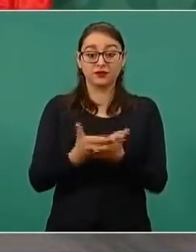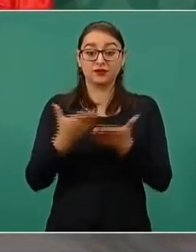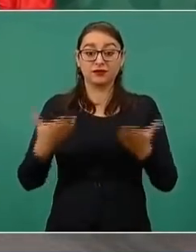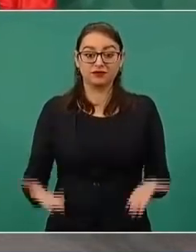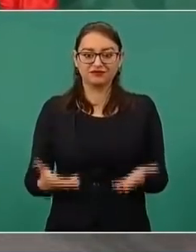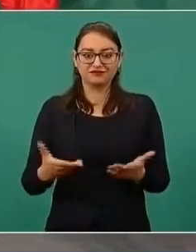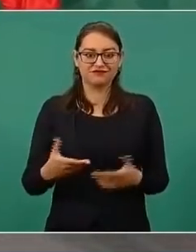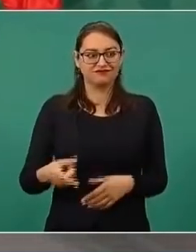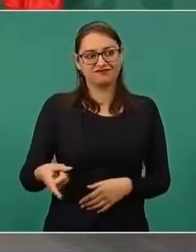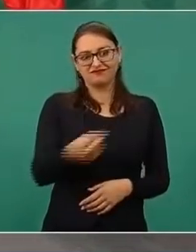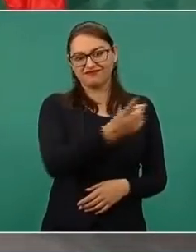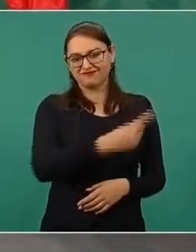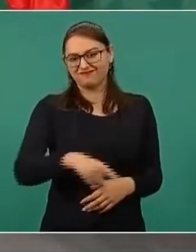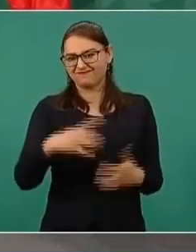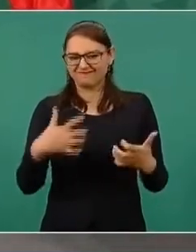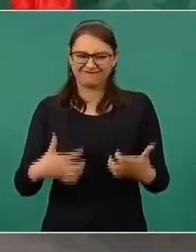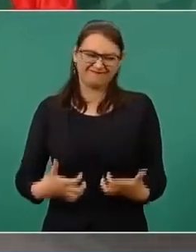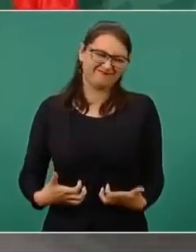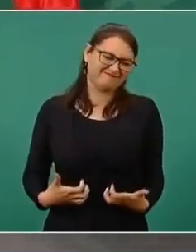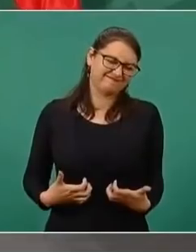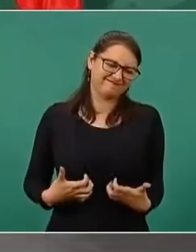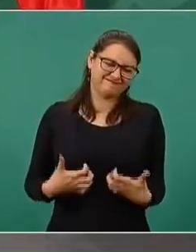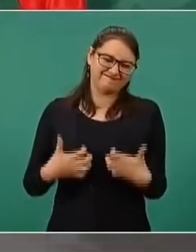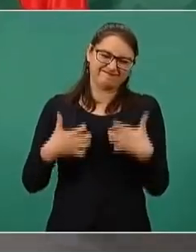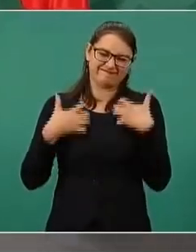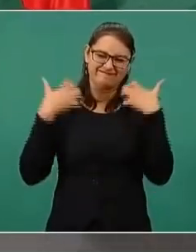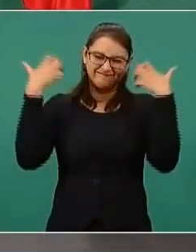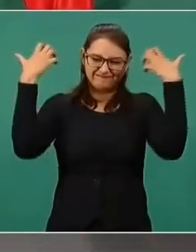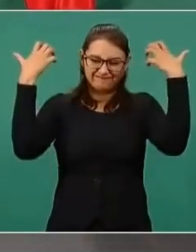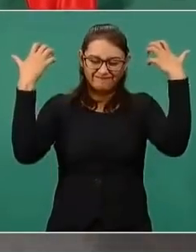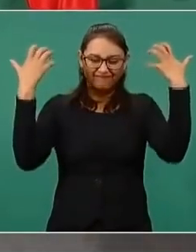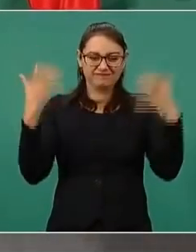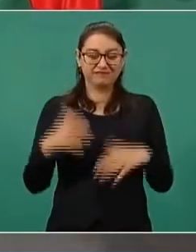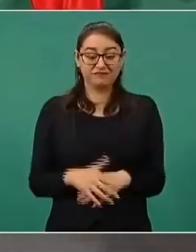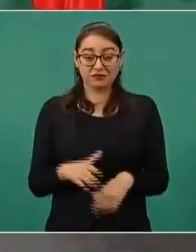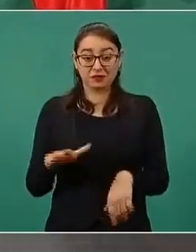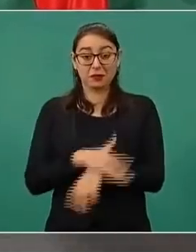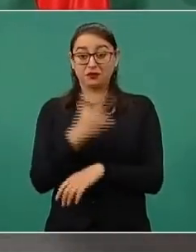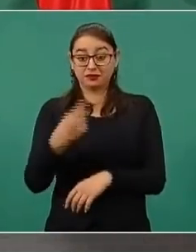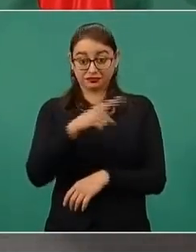tanto coraje, porque se tuvieron que quitar las máscaras.